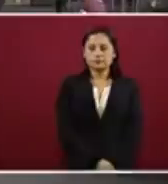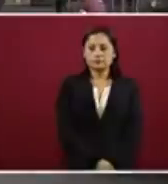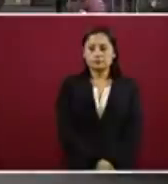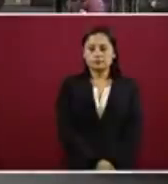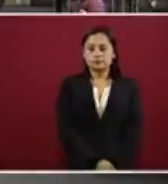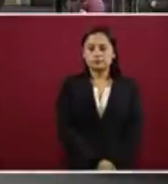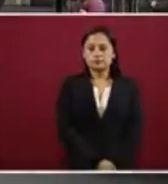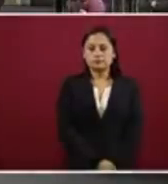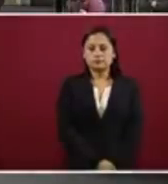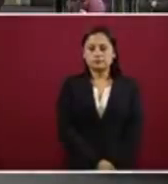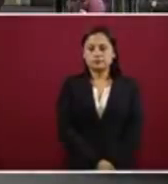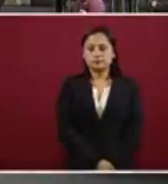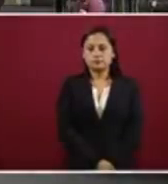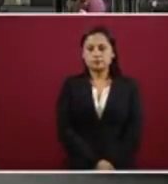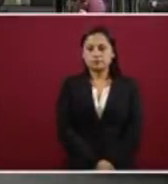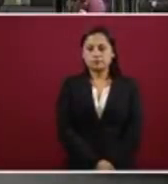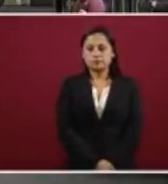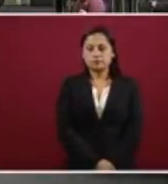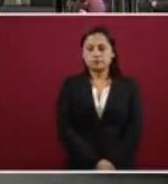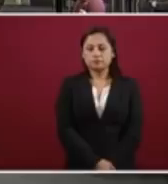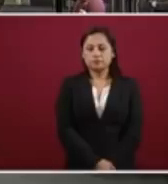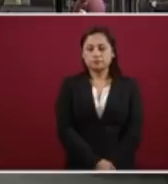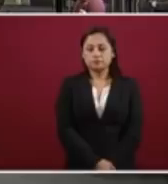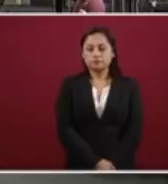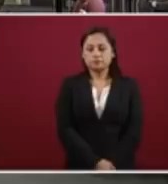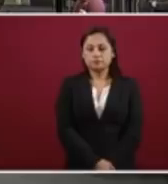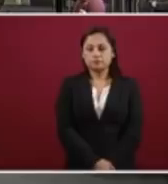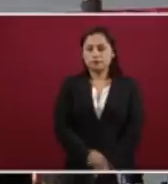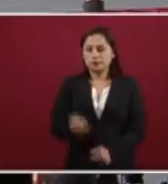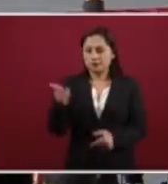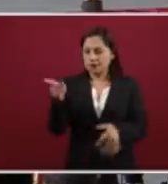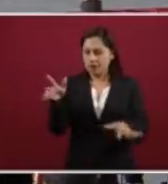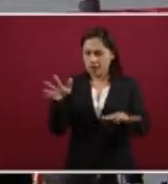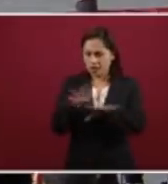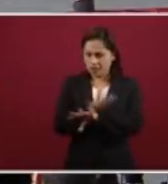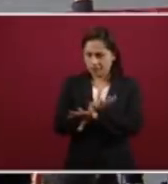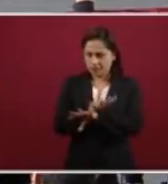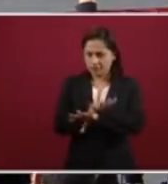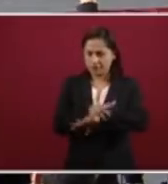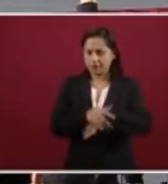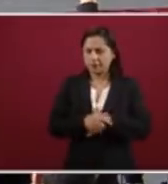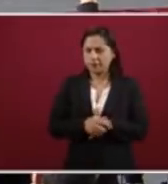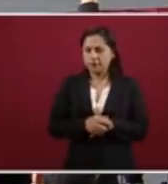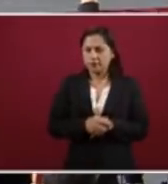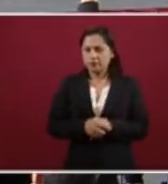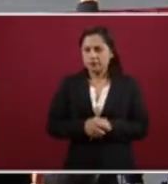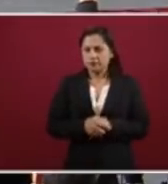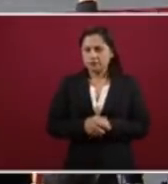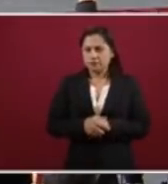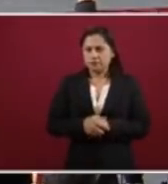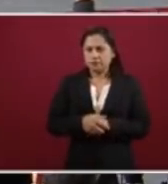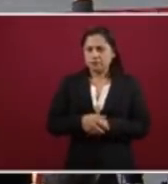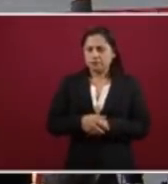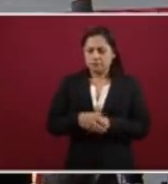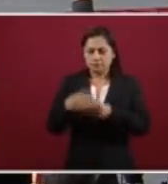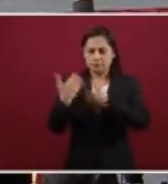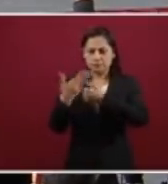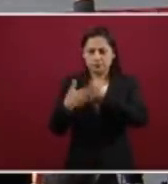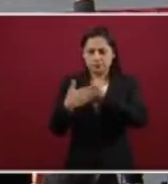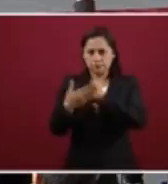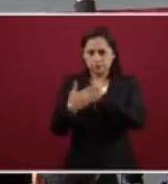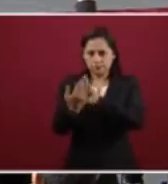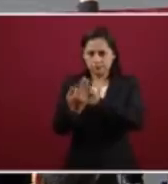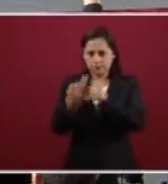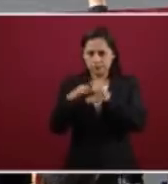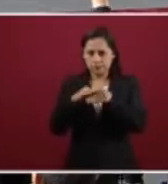La que le había planteado sobre… Del cambio que se avecina. Sí,